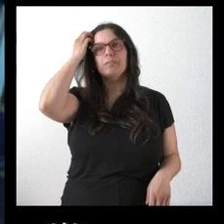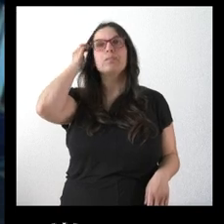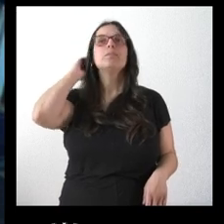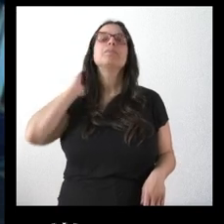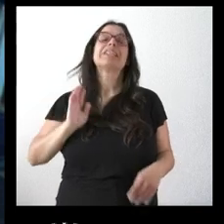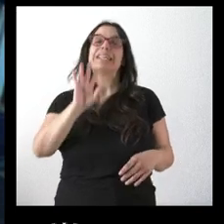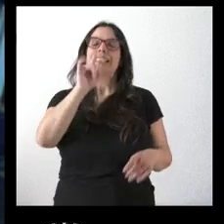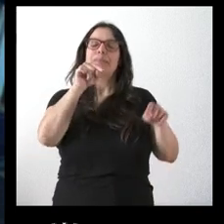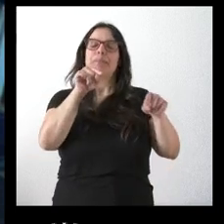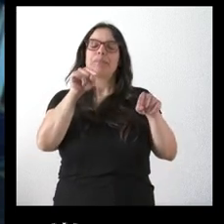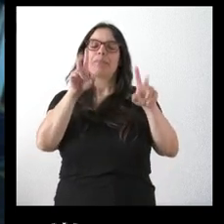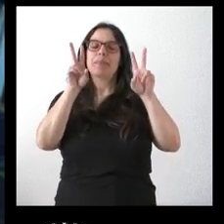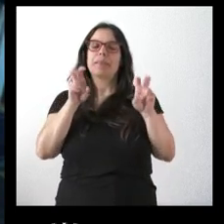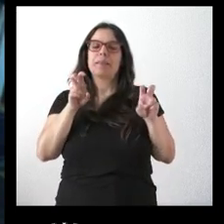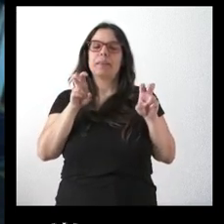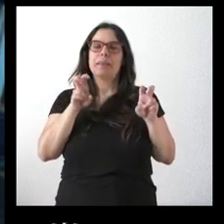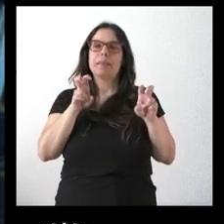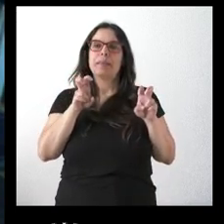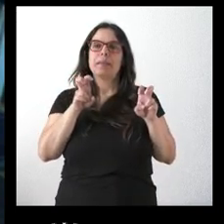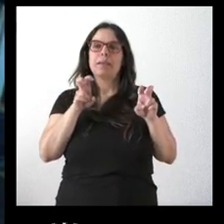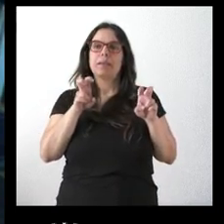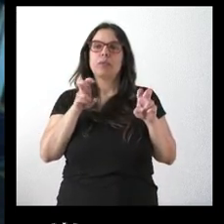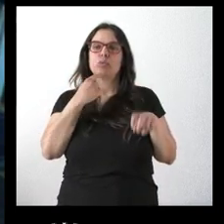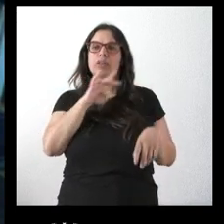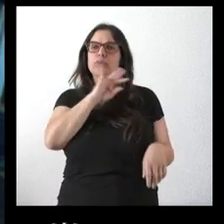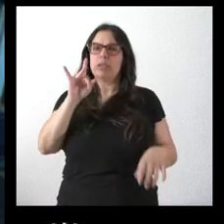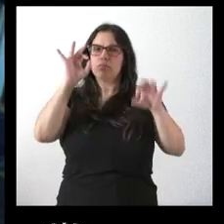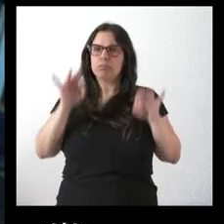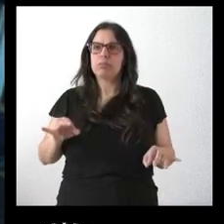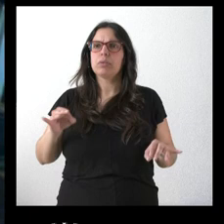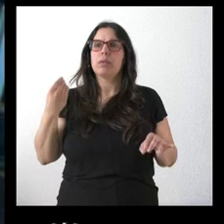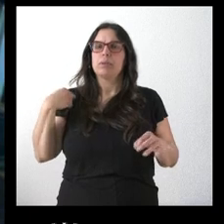Sí, respecto a ese sí